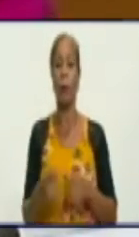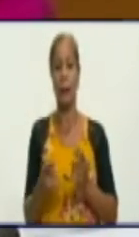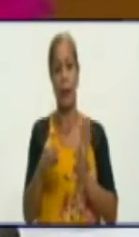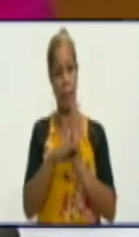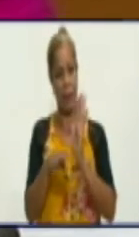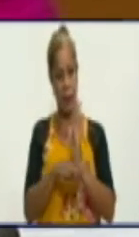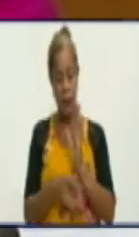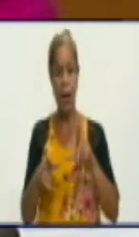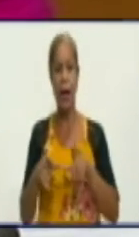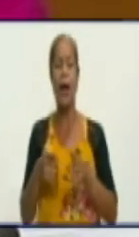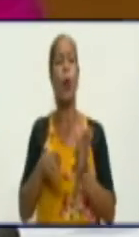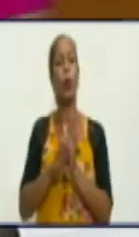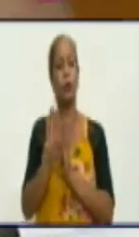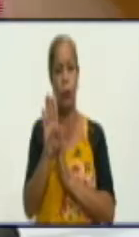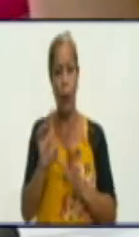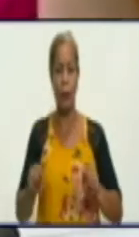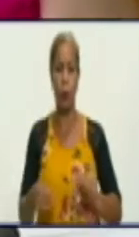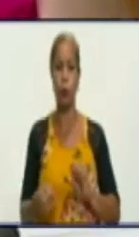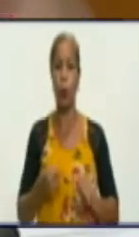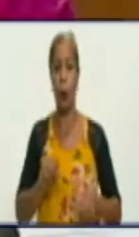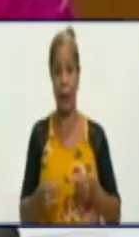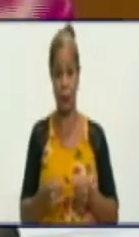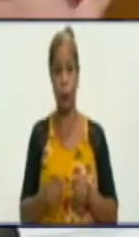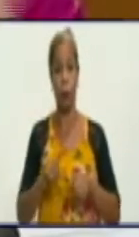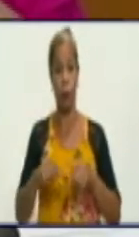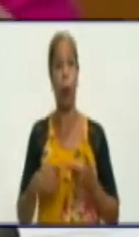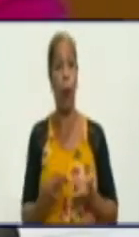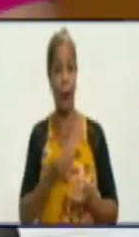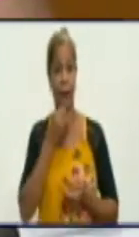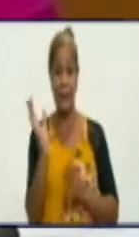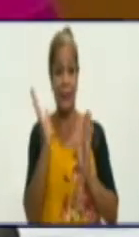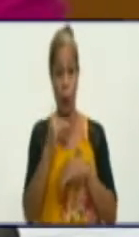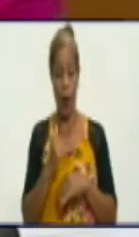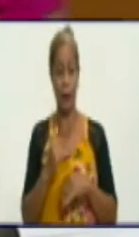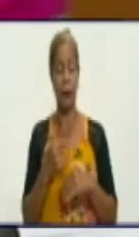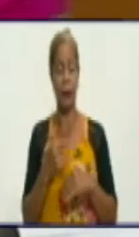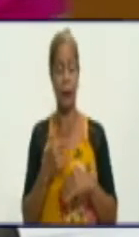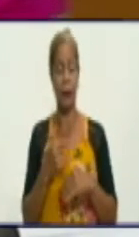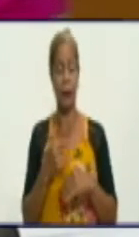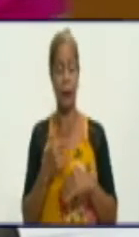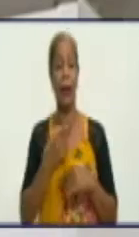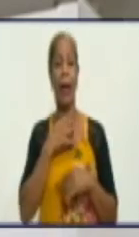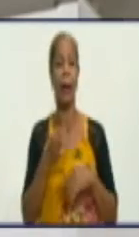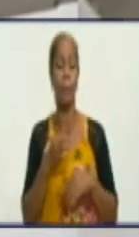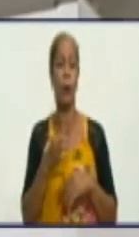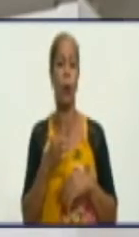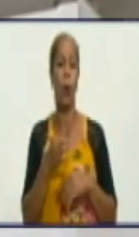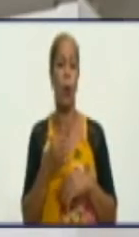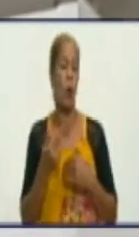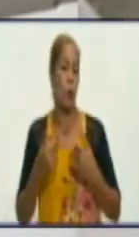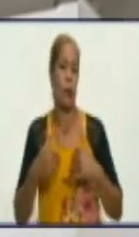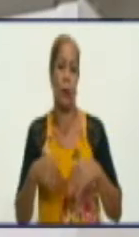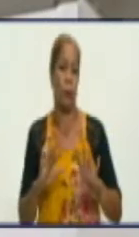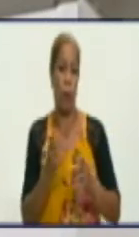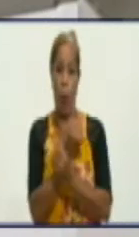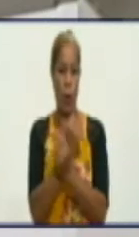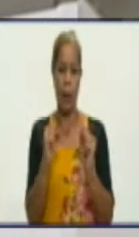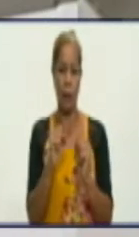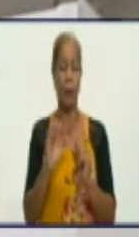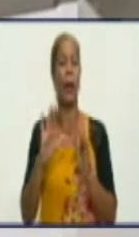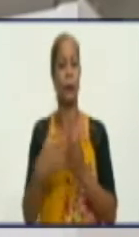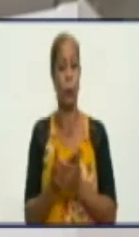control en las medidas que hay que tener para esto, la semana que viene podemos tener un rebrote enorme, podemos tener un incremento